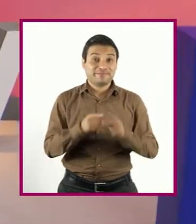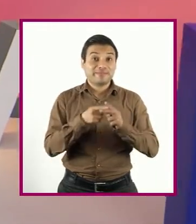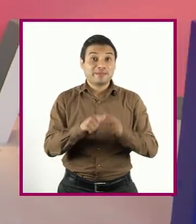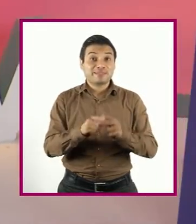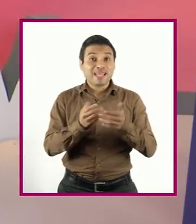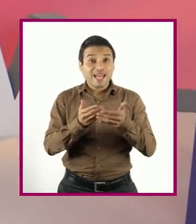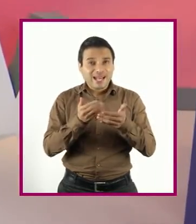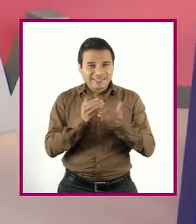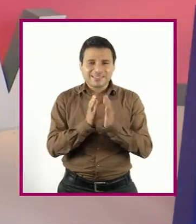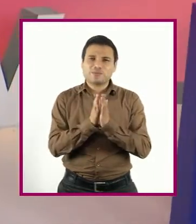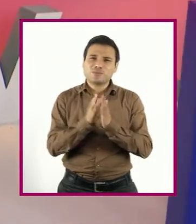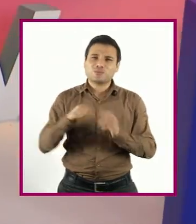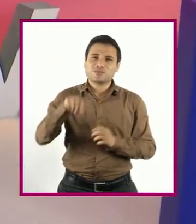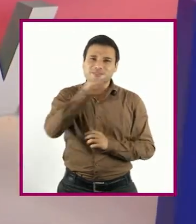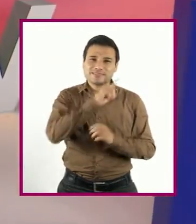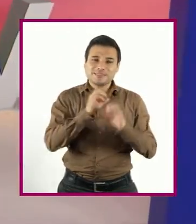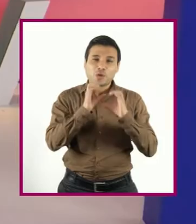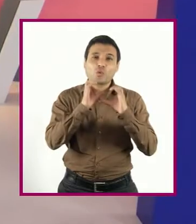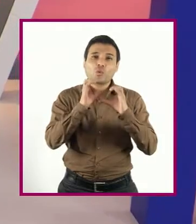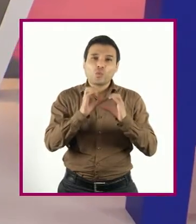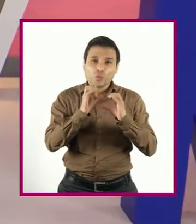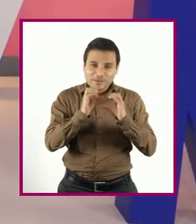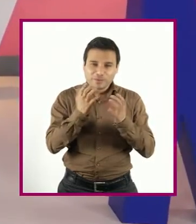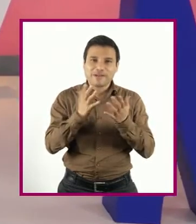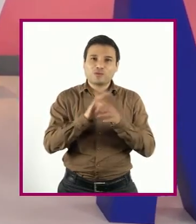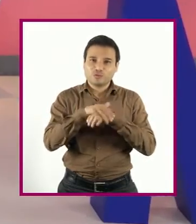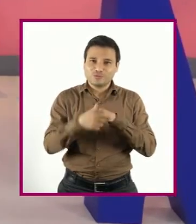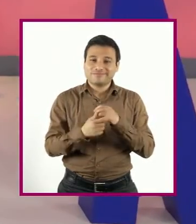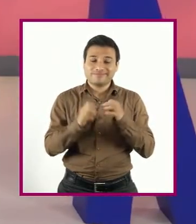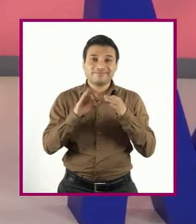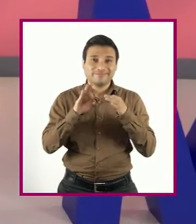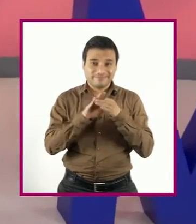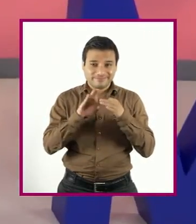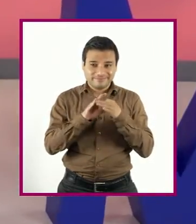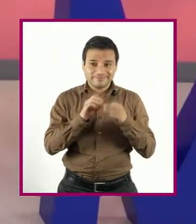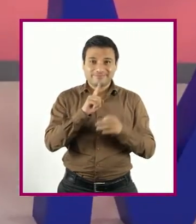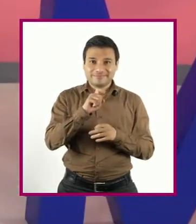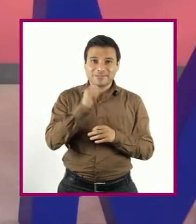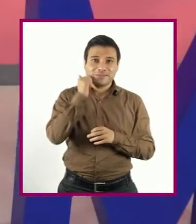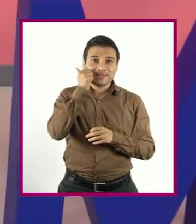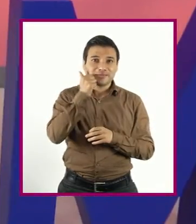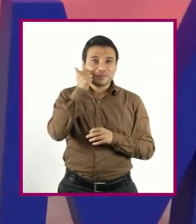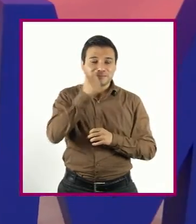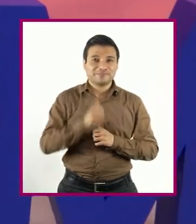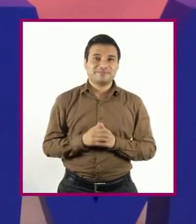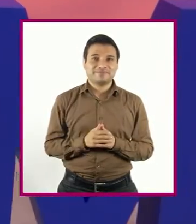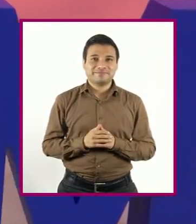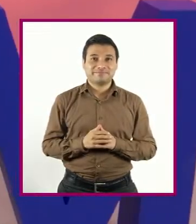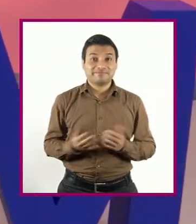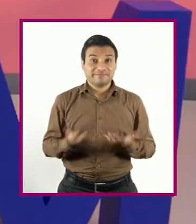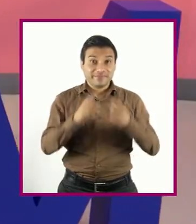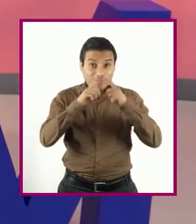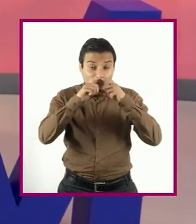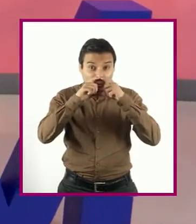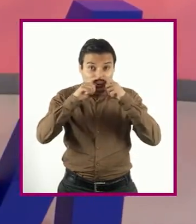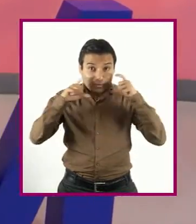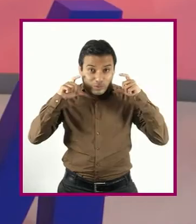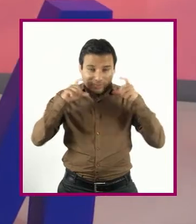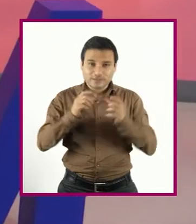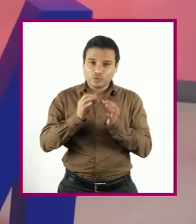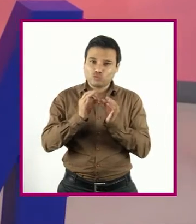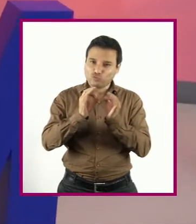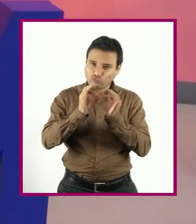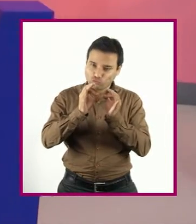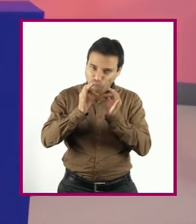les recuerdo que debemos seguir cuidándonos, lavando frecuentemente nuestras manos con agua y abundante jabón, usando el cubrebocas adecuadamente, de forma